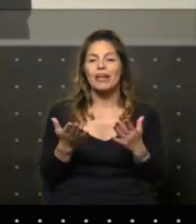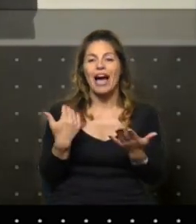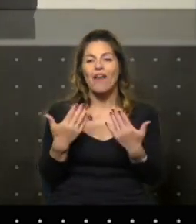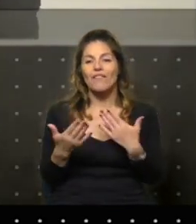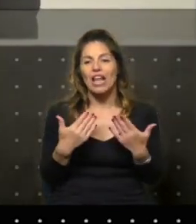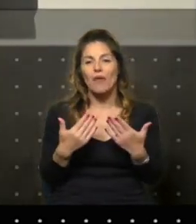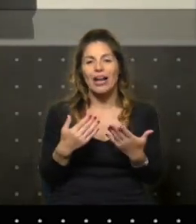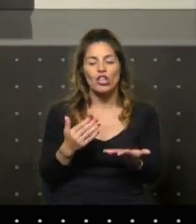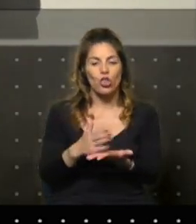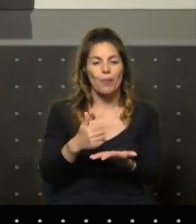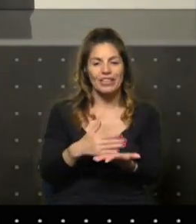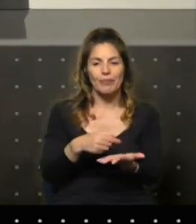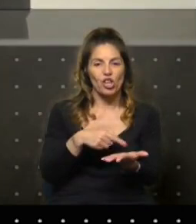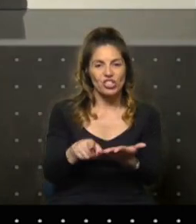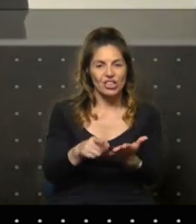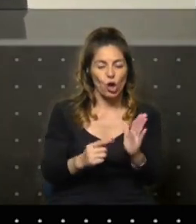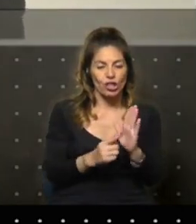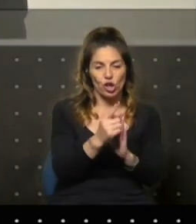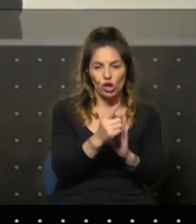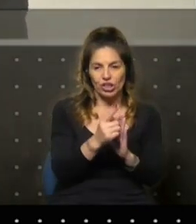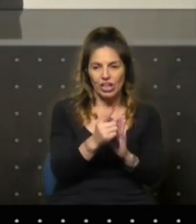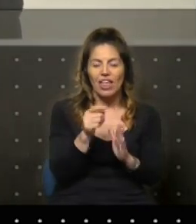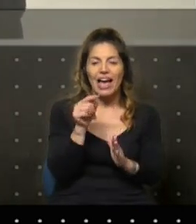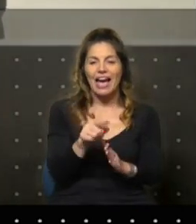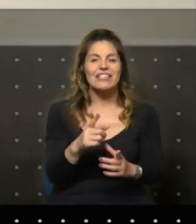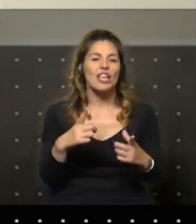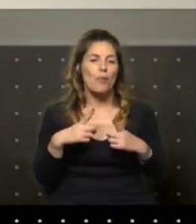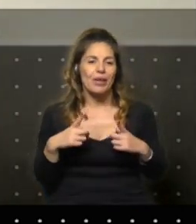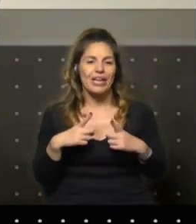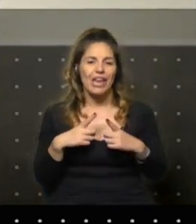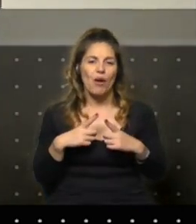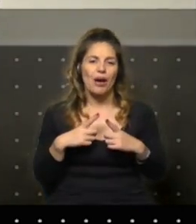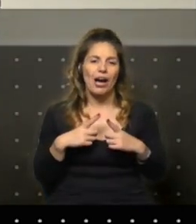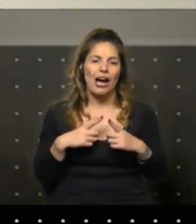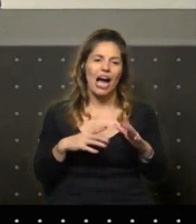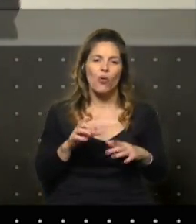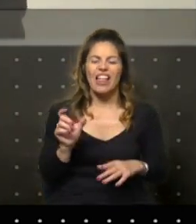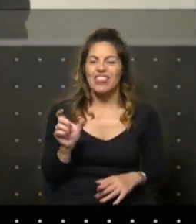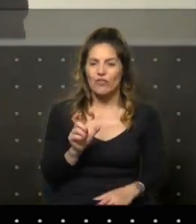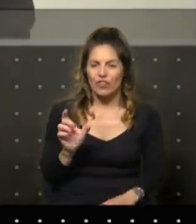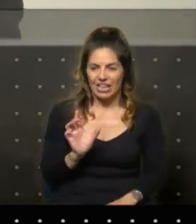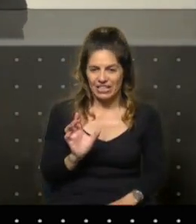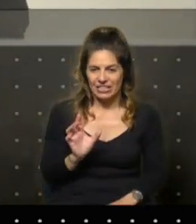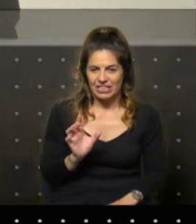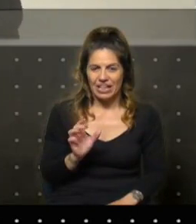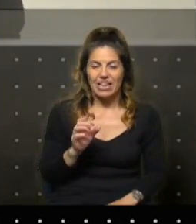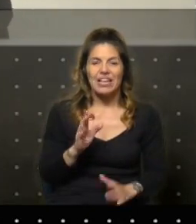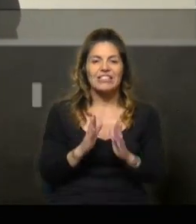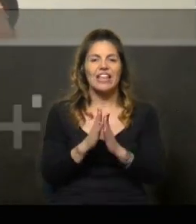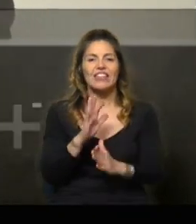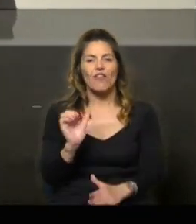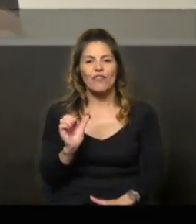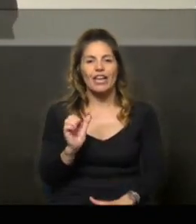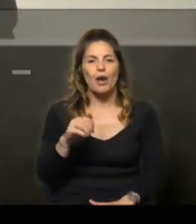de las provincias del centro y del Norte del país donde bueno se esperaba un poco alguna diferencia no estamos hablando de Santa Fe Mendoza